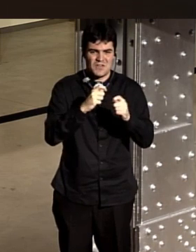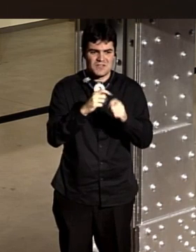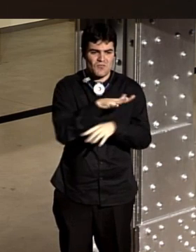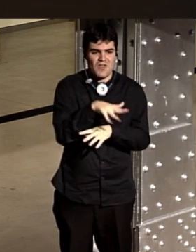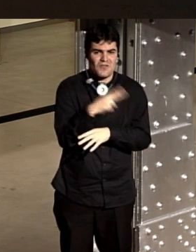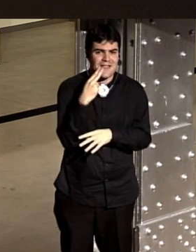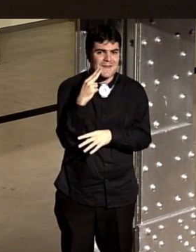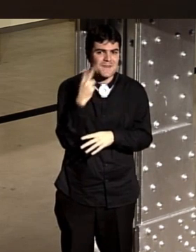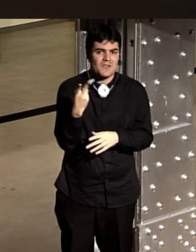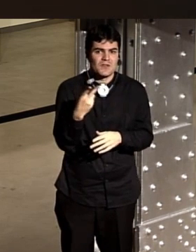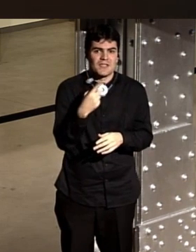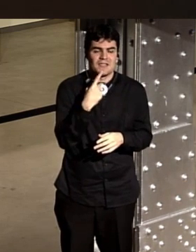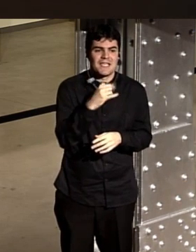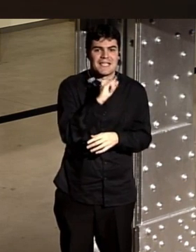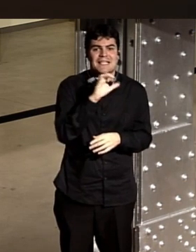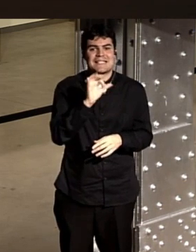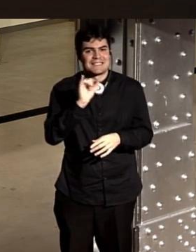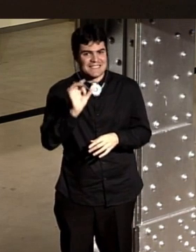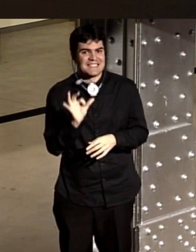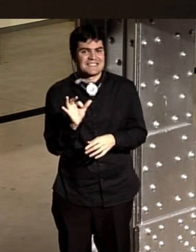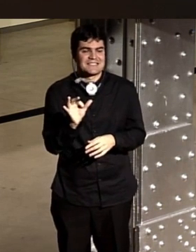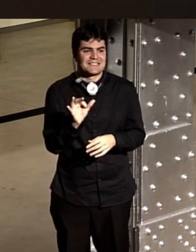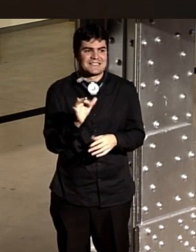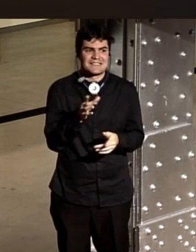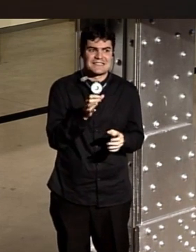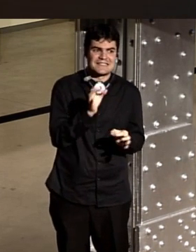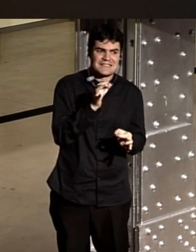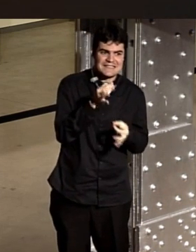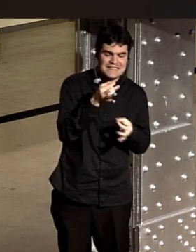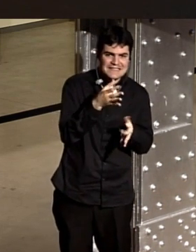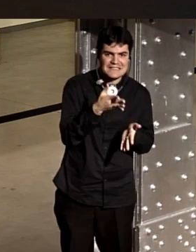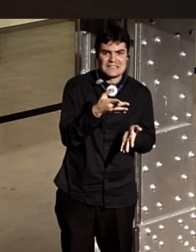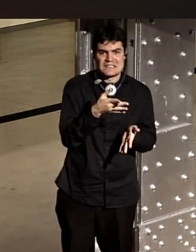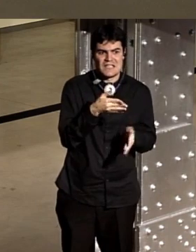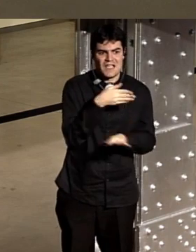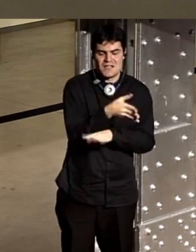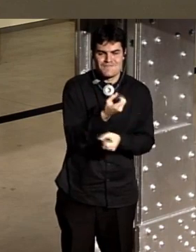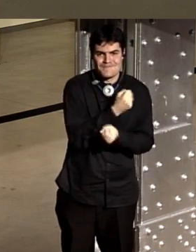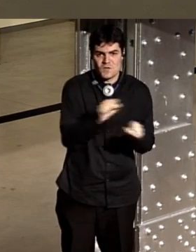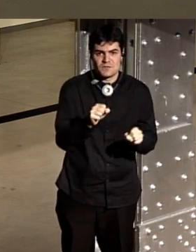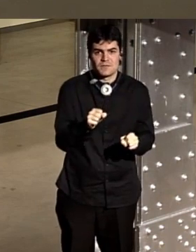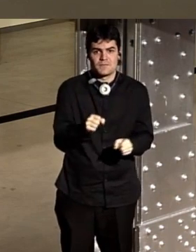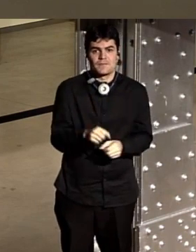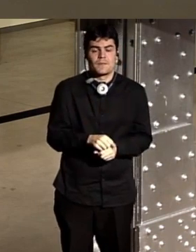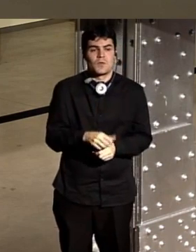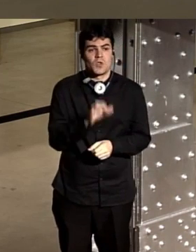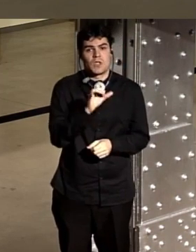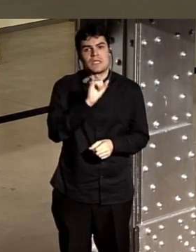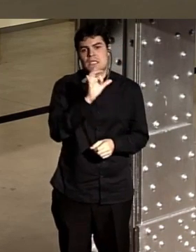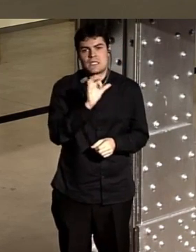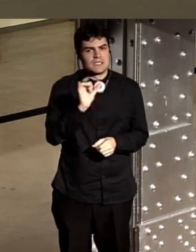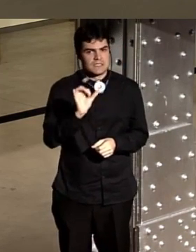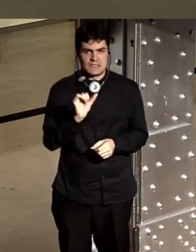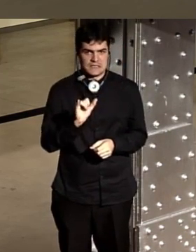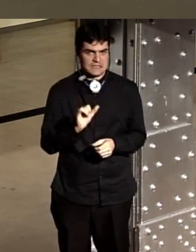donde esté dominado por el ISIS, que parece que es un sitio imposible, Bueno, ¿no? sí, ISIS ha cambiado todo el